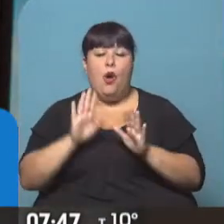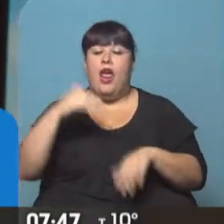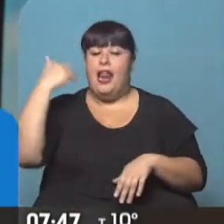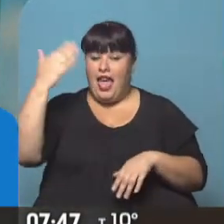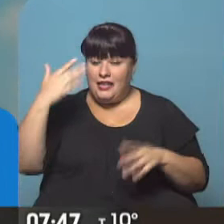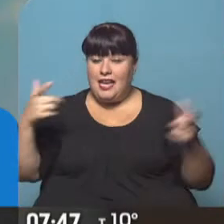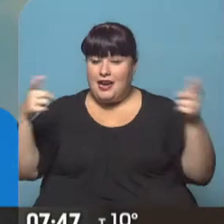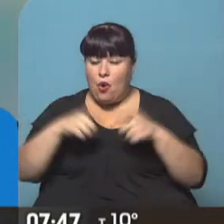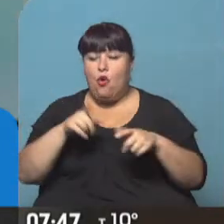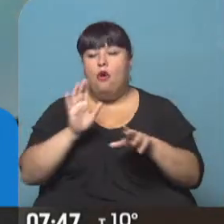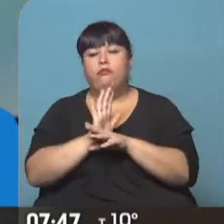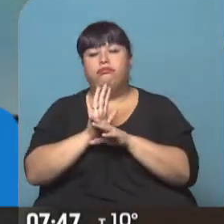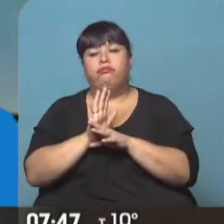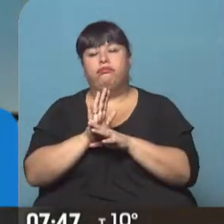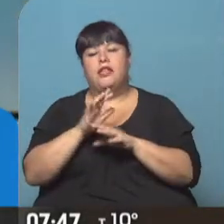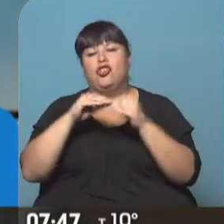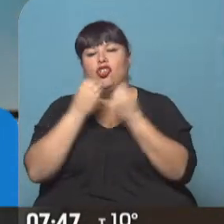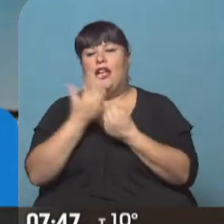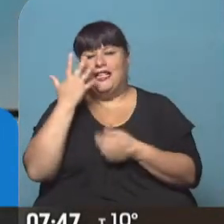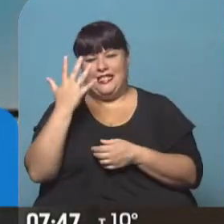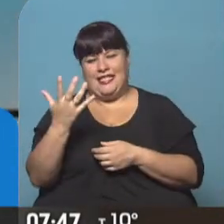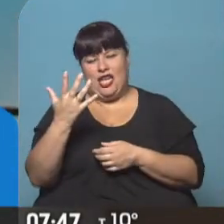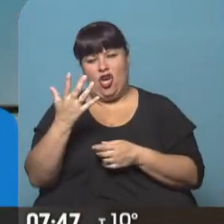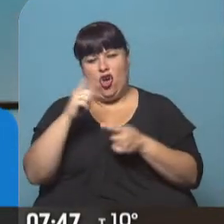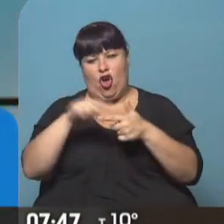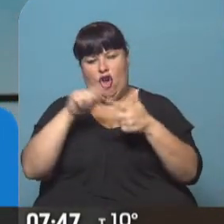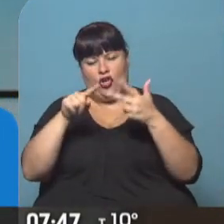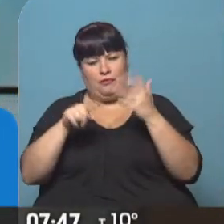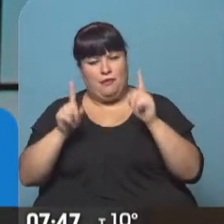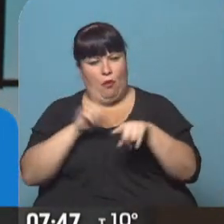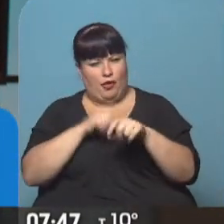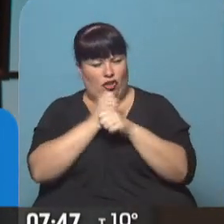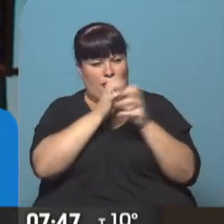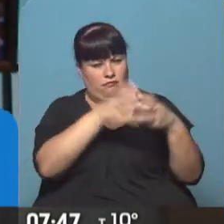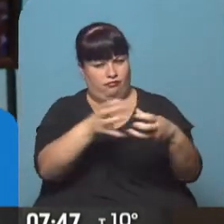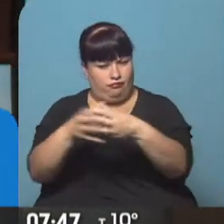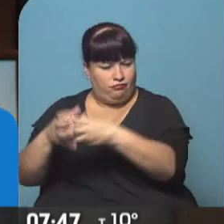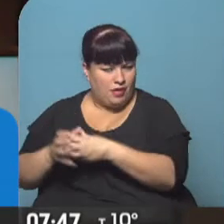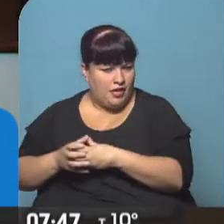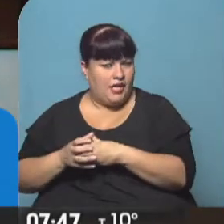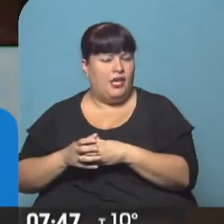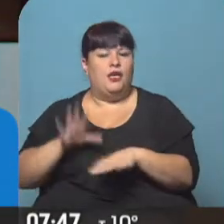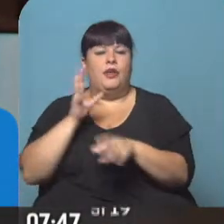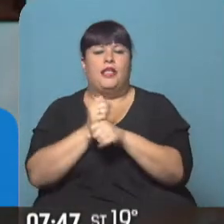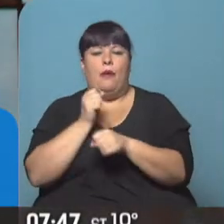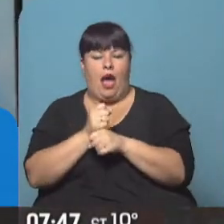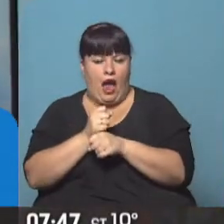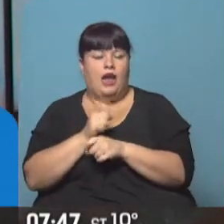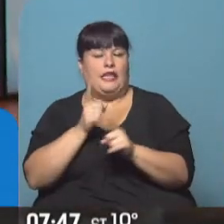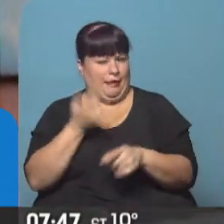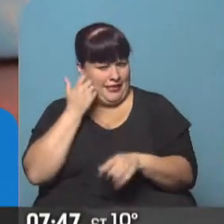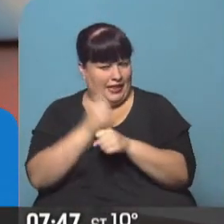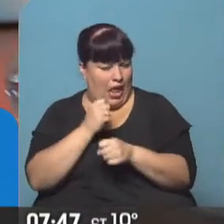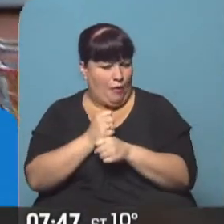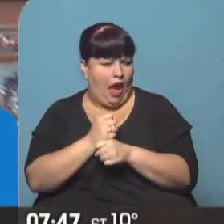simposio concluye, de nuevo, son 5 sí, pistas paralelas de trabajo. Van a trabajar y están trabajando